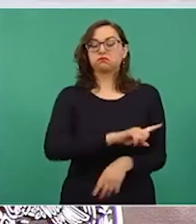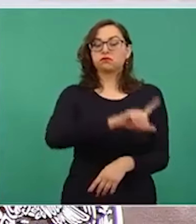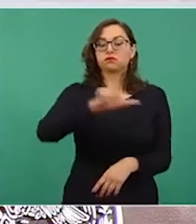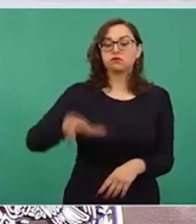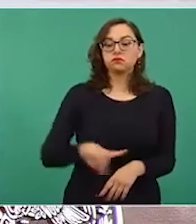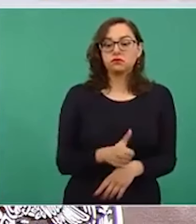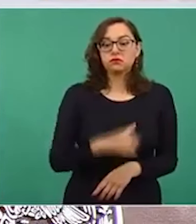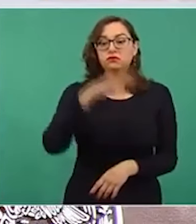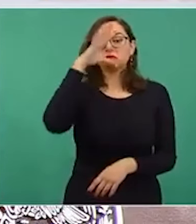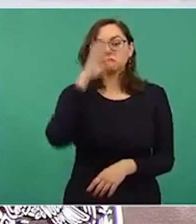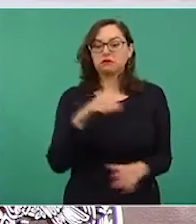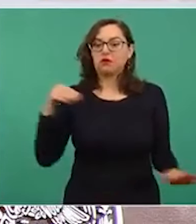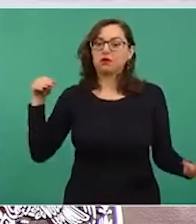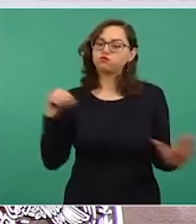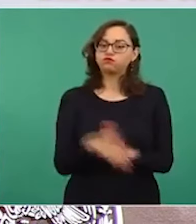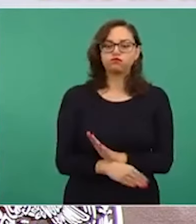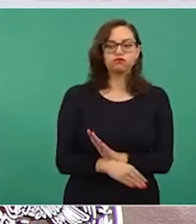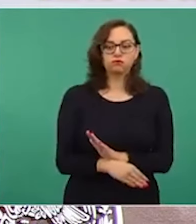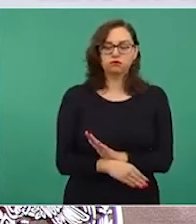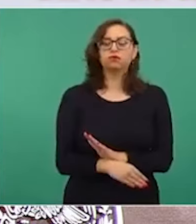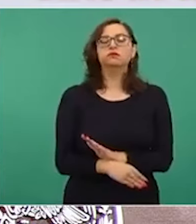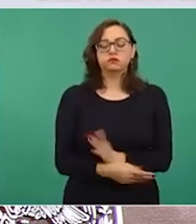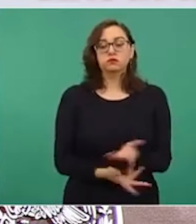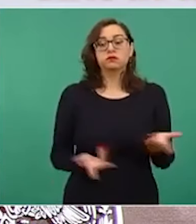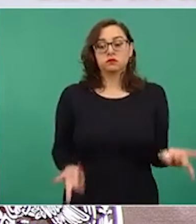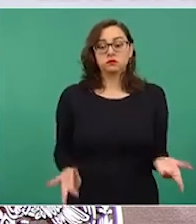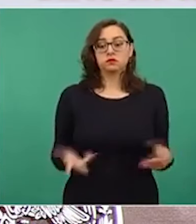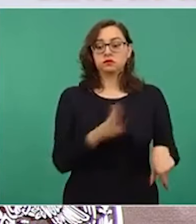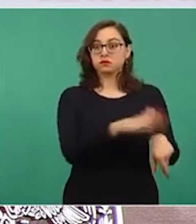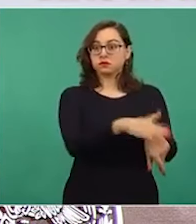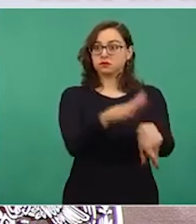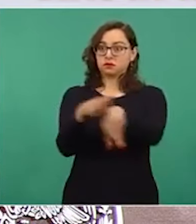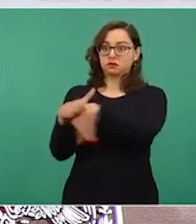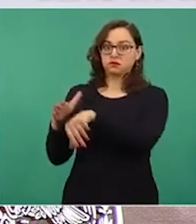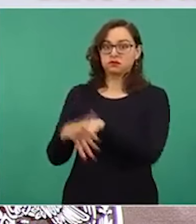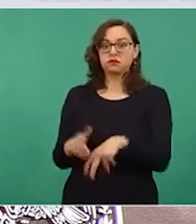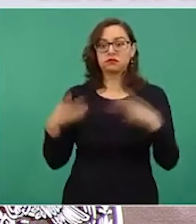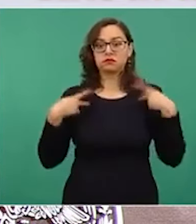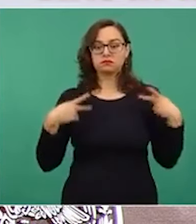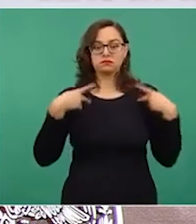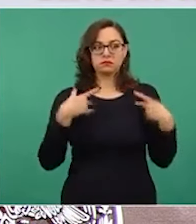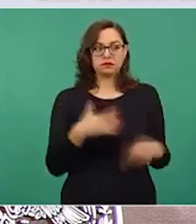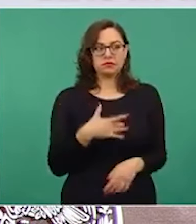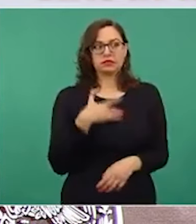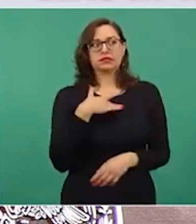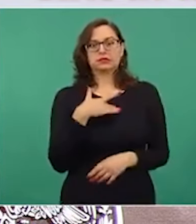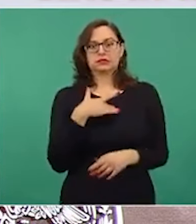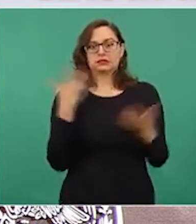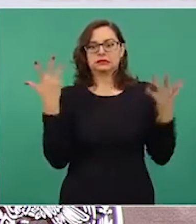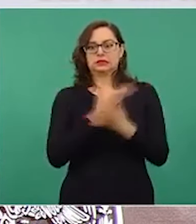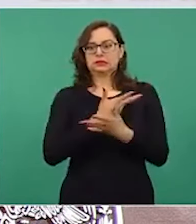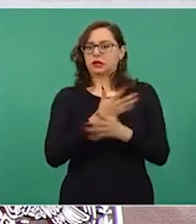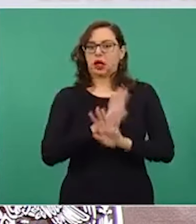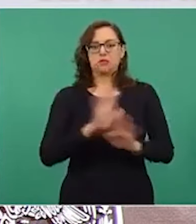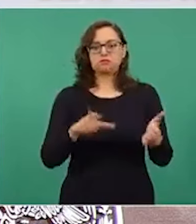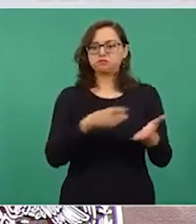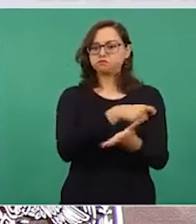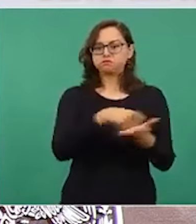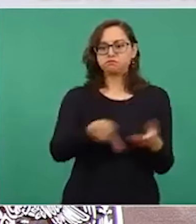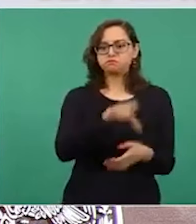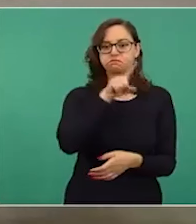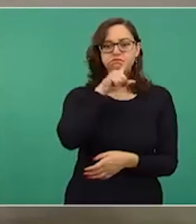lo que el llamado a la sensibilización de posibles compradores no fue en vano. Agradezco la intervención de nuestro embajador